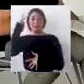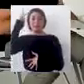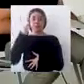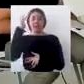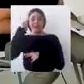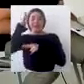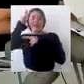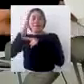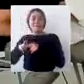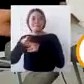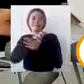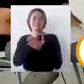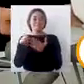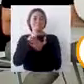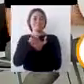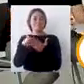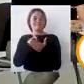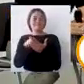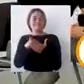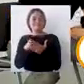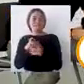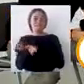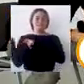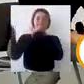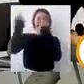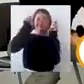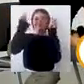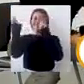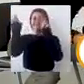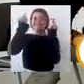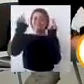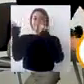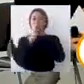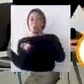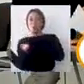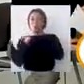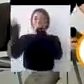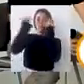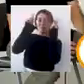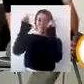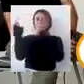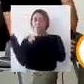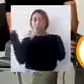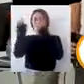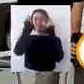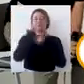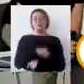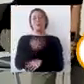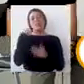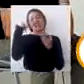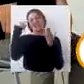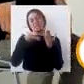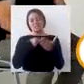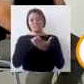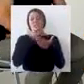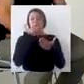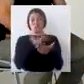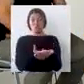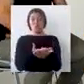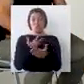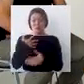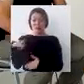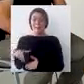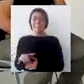personaje para poder introducirse en el mundo del juego. Si uno leyera toda la estructura del viaje del